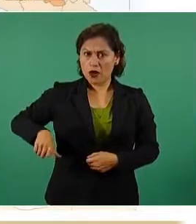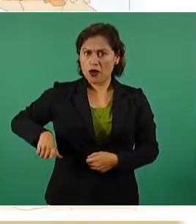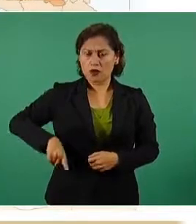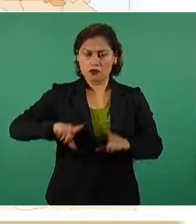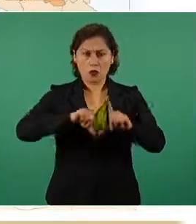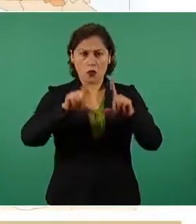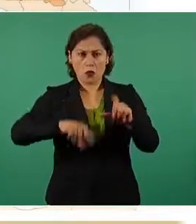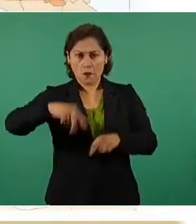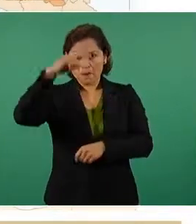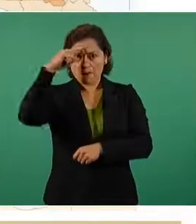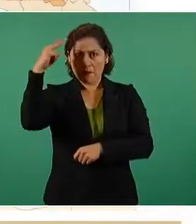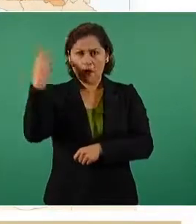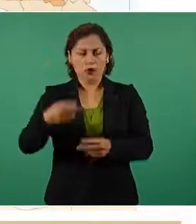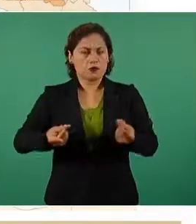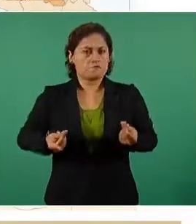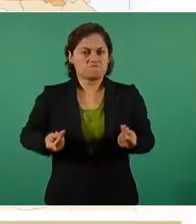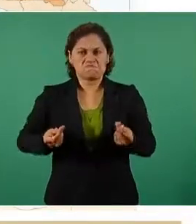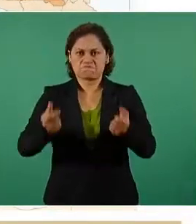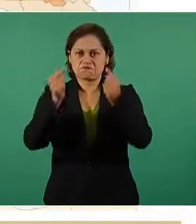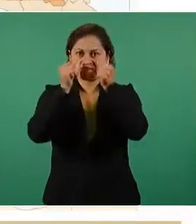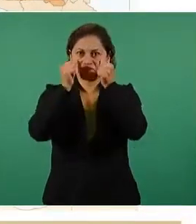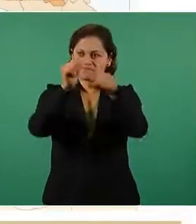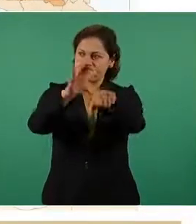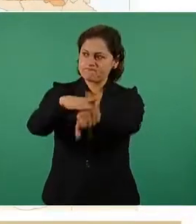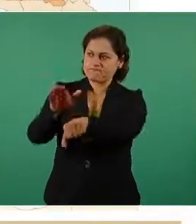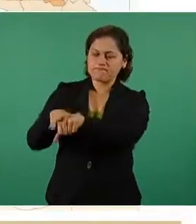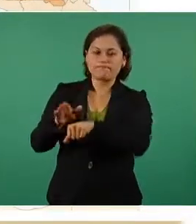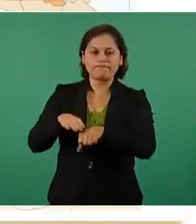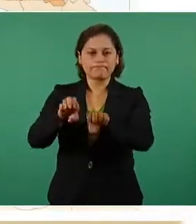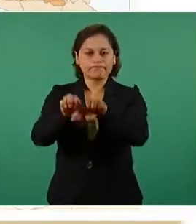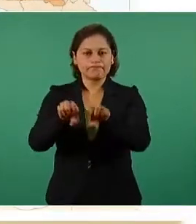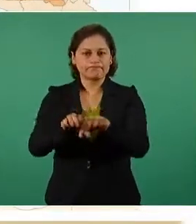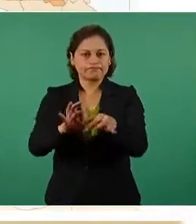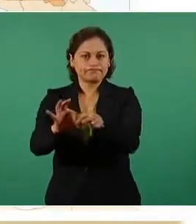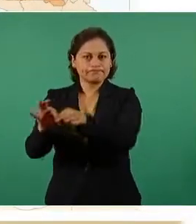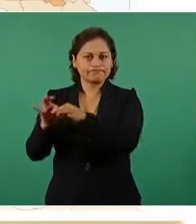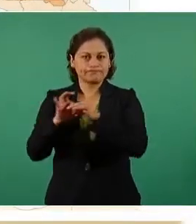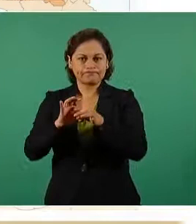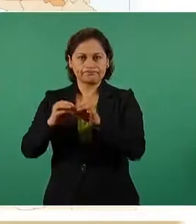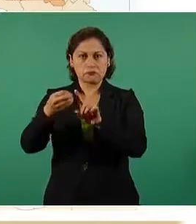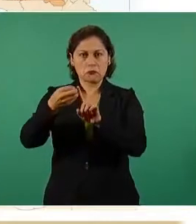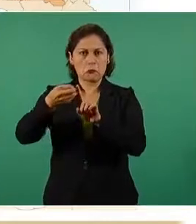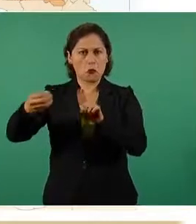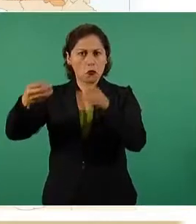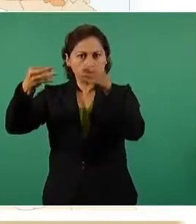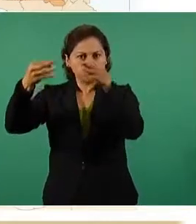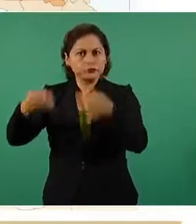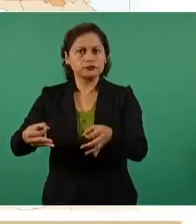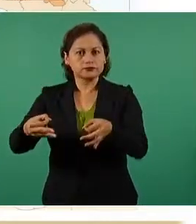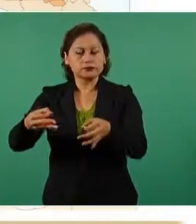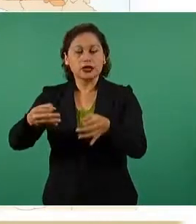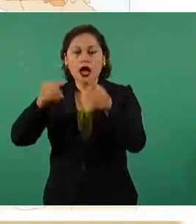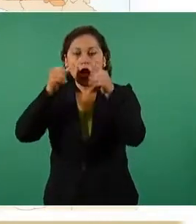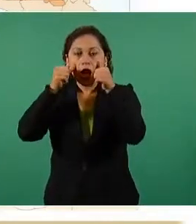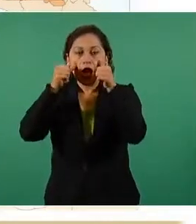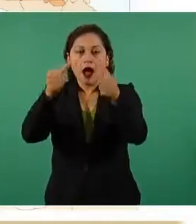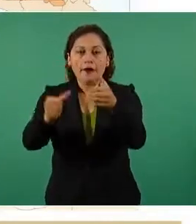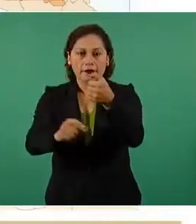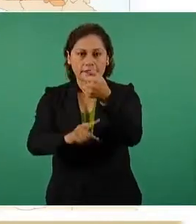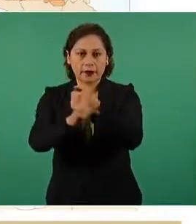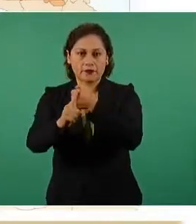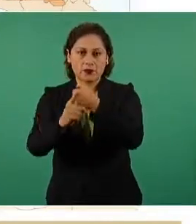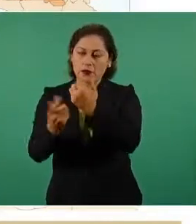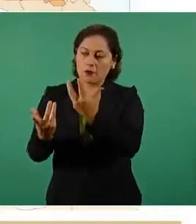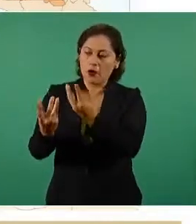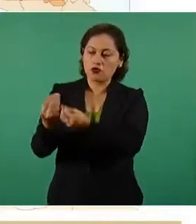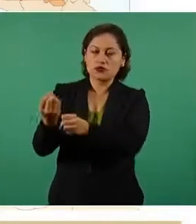la emergencia de manera coordinada, de manera ordenada con las demás secretarías